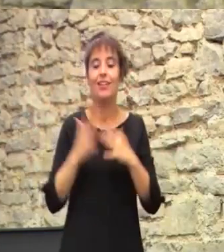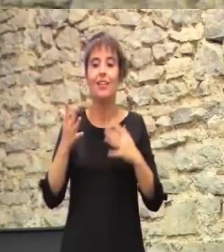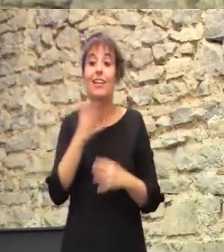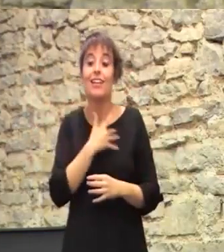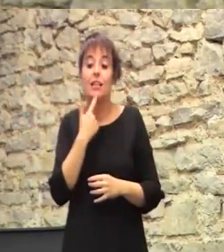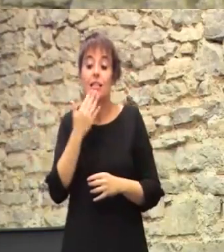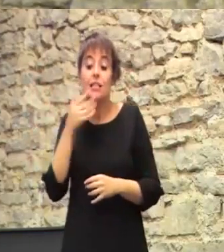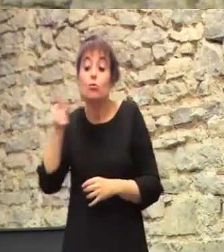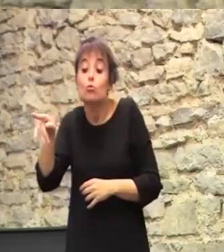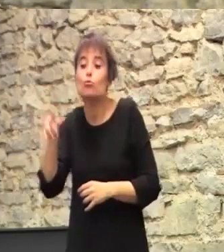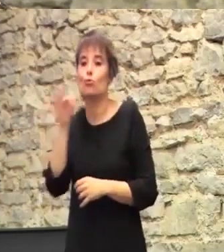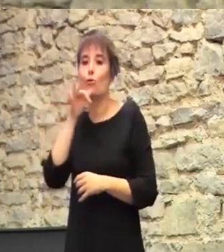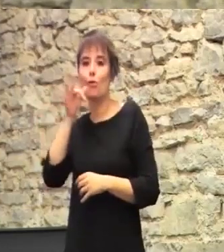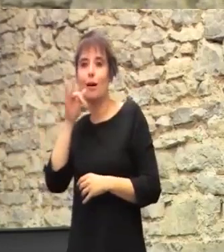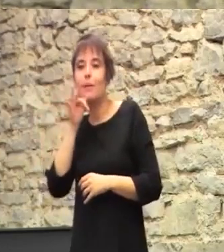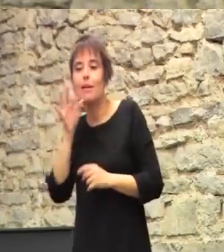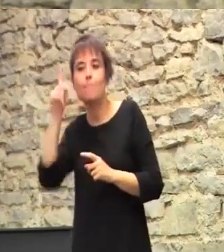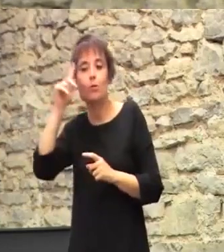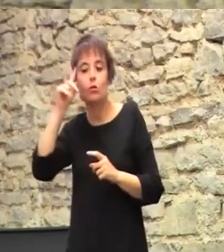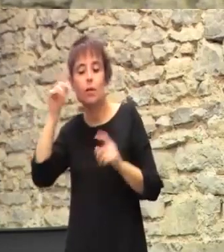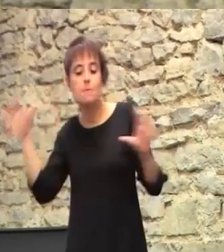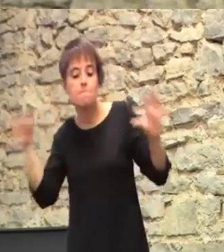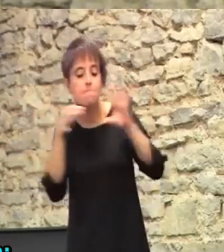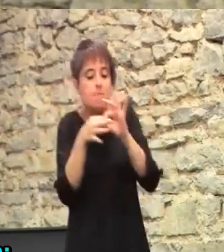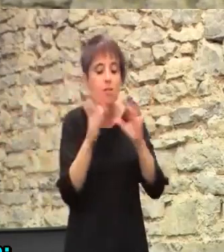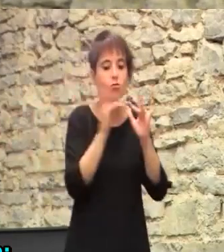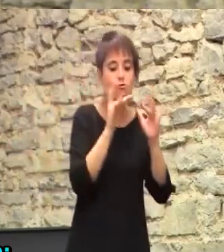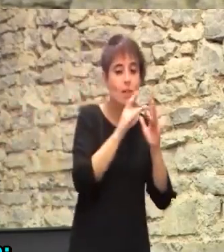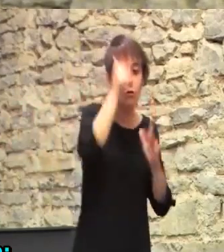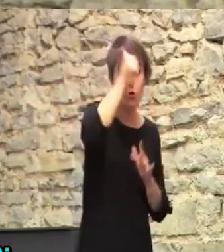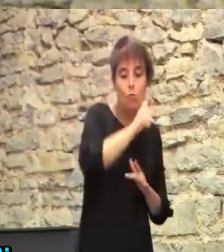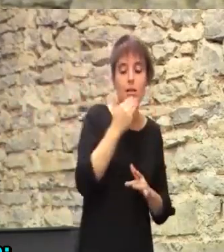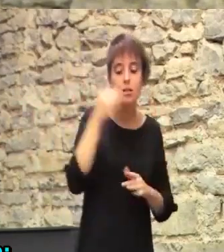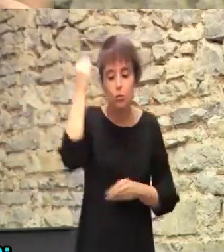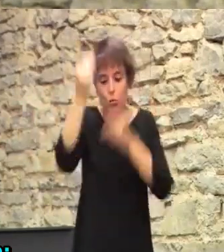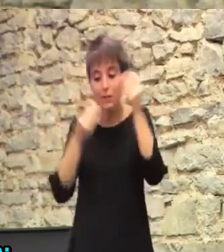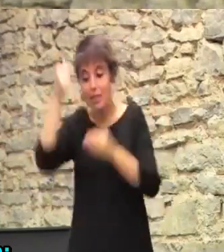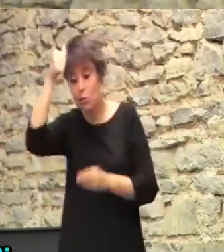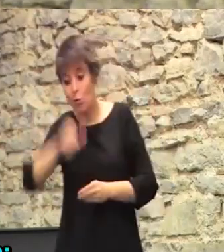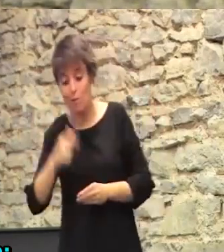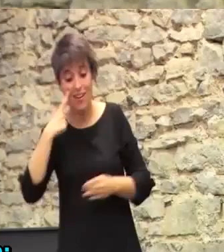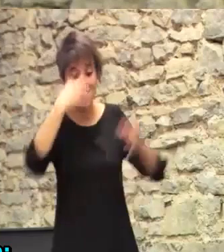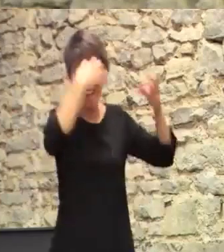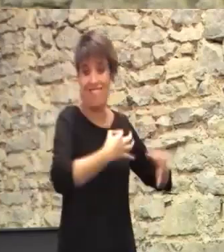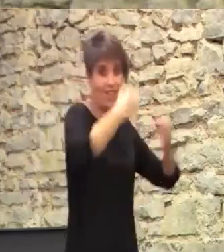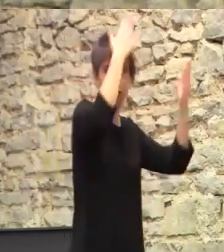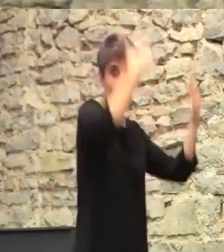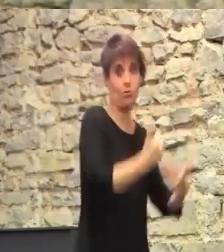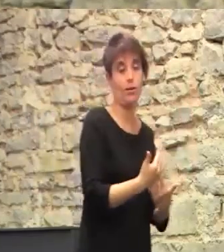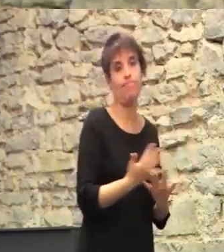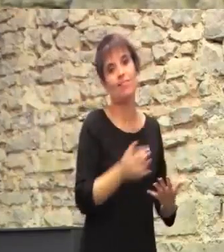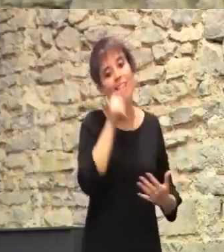todavía tú no encuentres una cómo relacionarte con los hombres cuando consideras un modelo de hombre que no existe aún